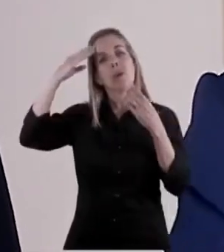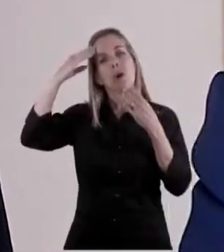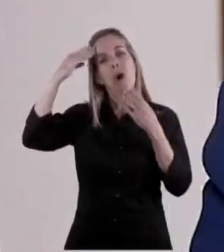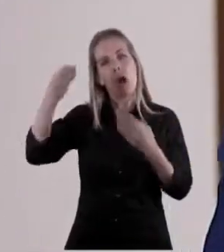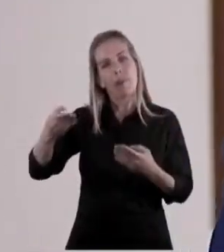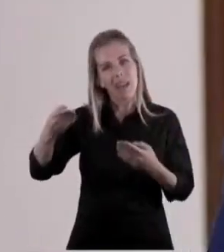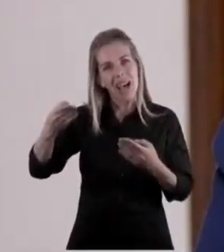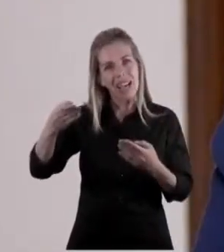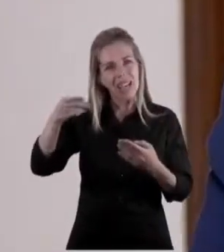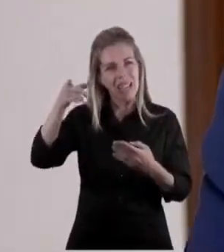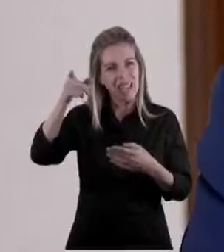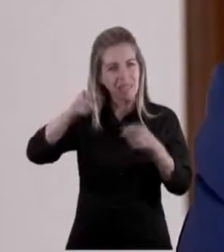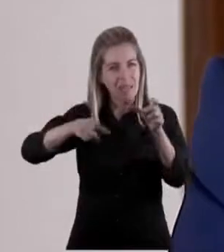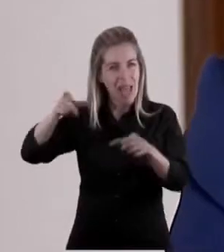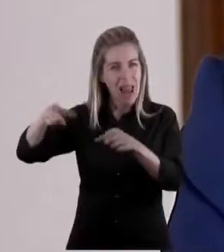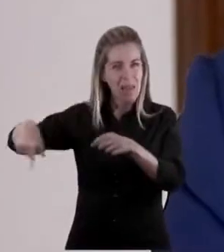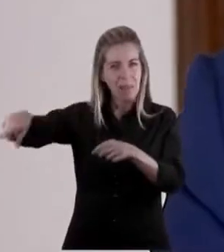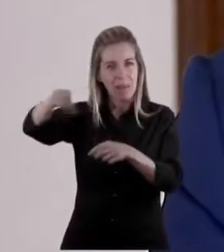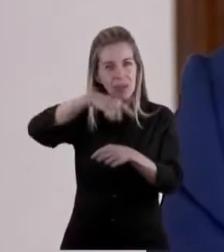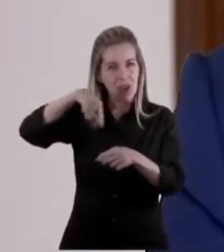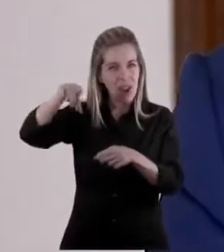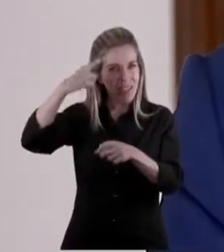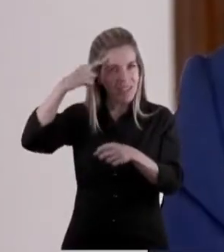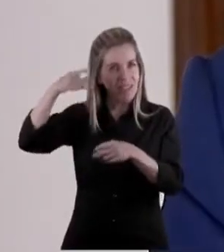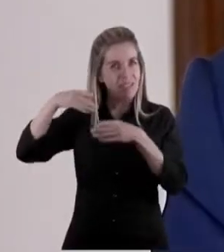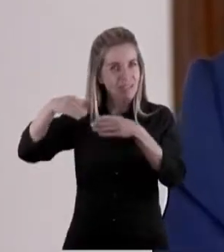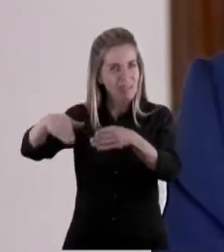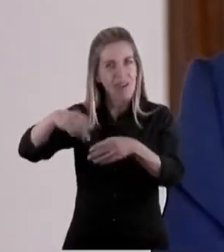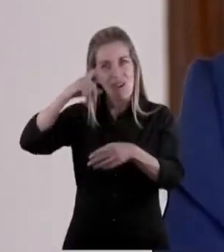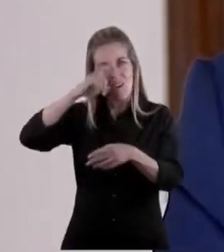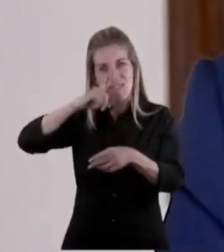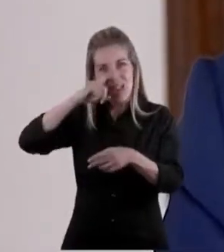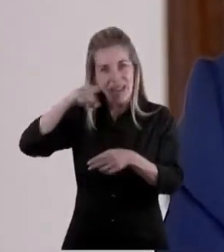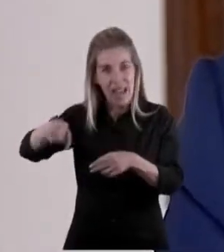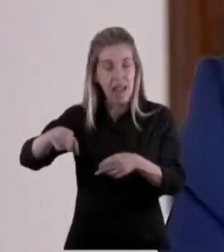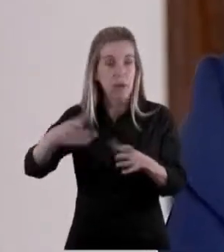los víctimas del ataque al Belgrano, así que estuve 2 días